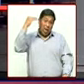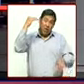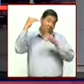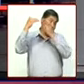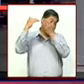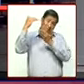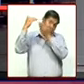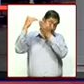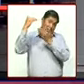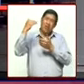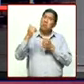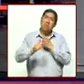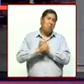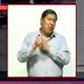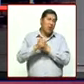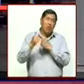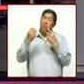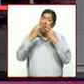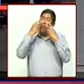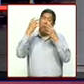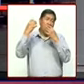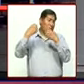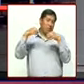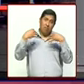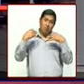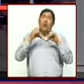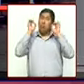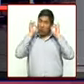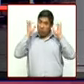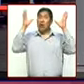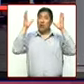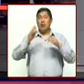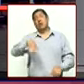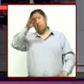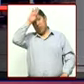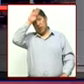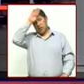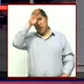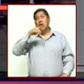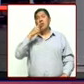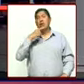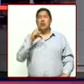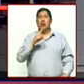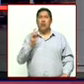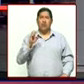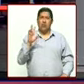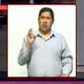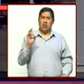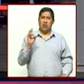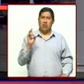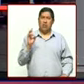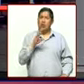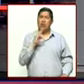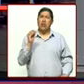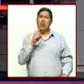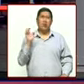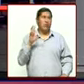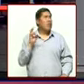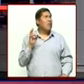Extremadamente peligroso el aire que respiran allá. Me sorprende mucho el dato de Beni, porque dice que están en 107 y 107